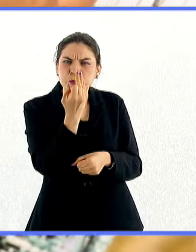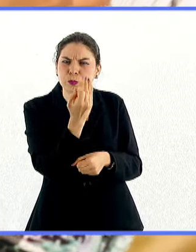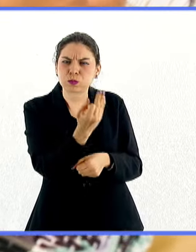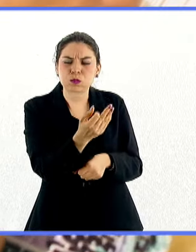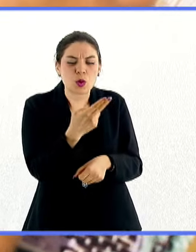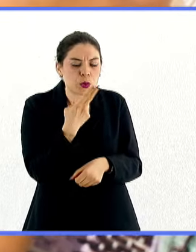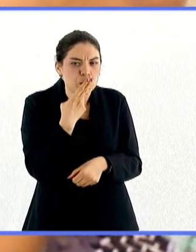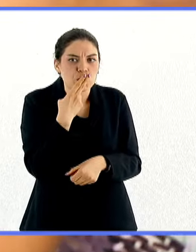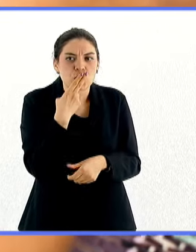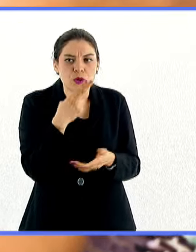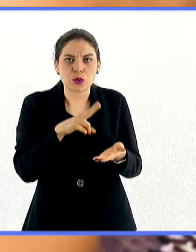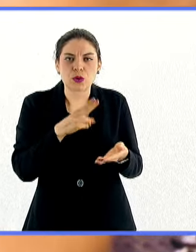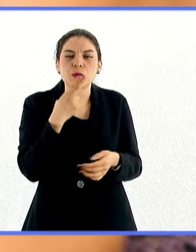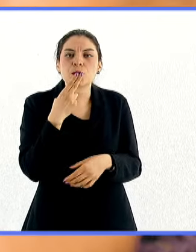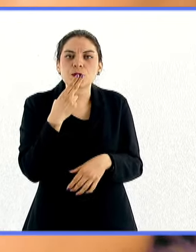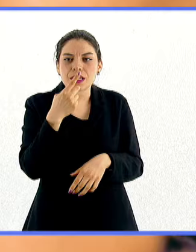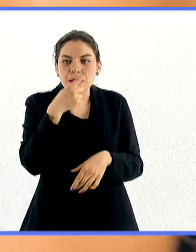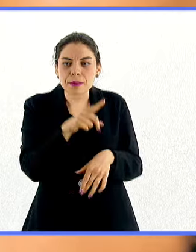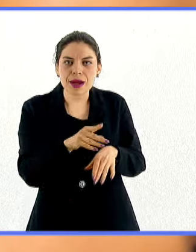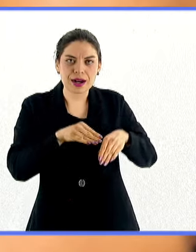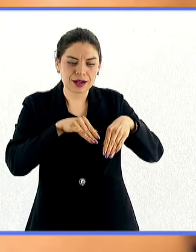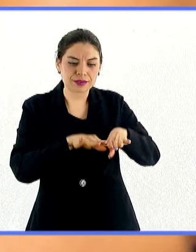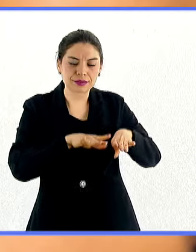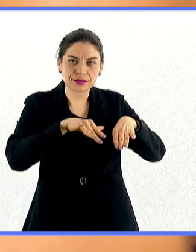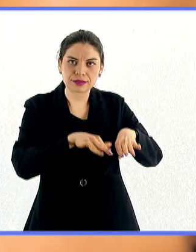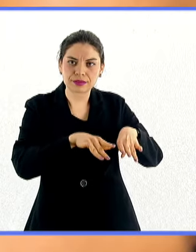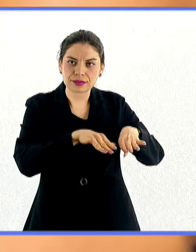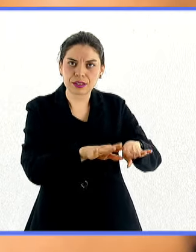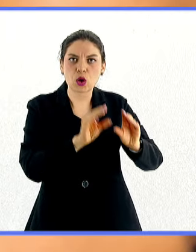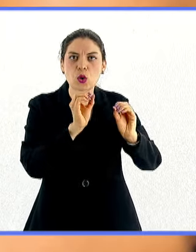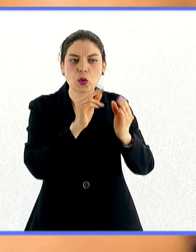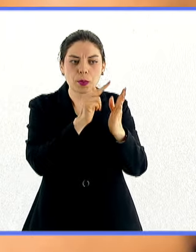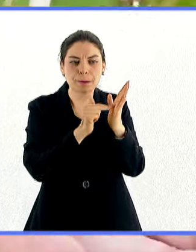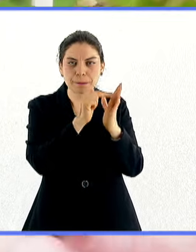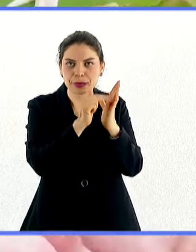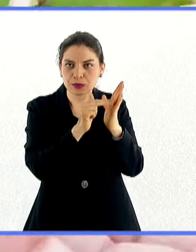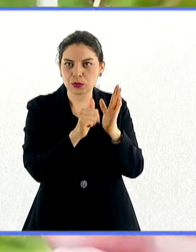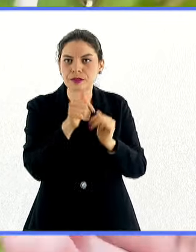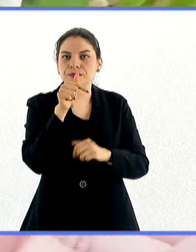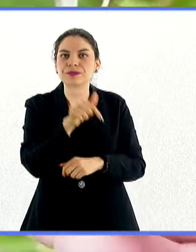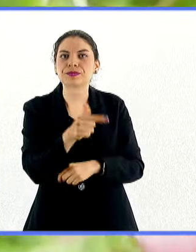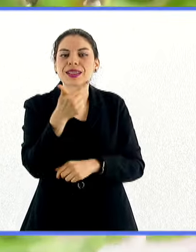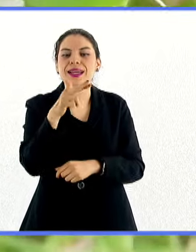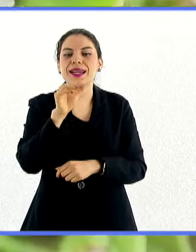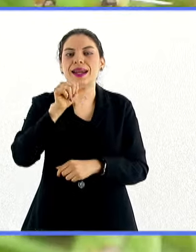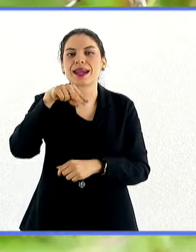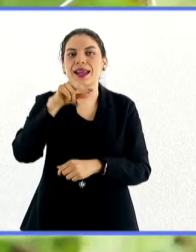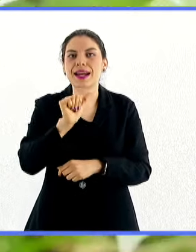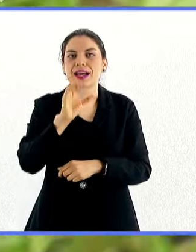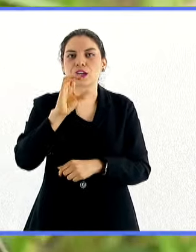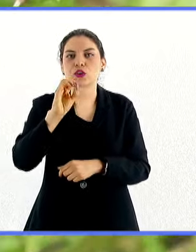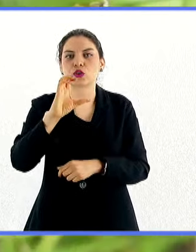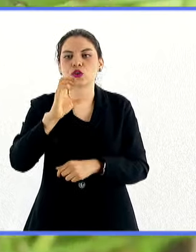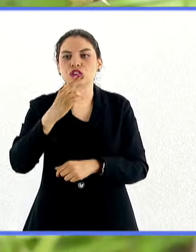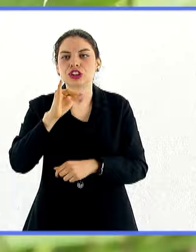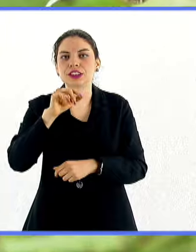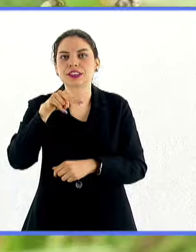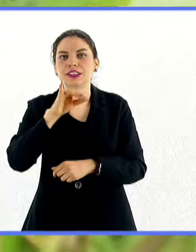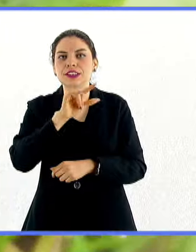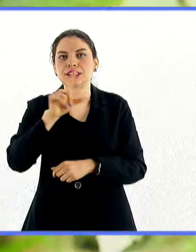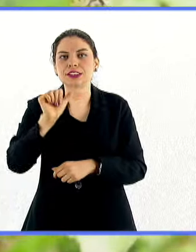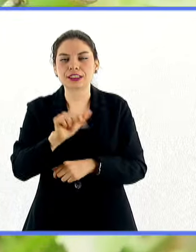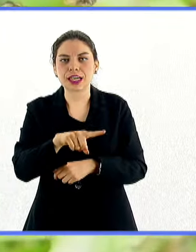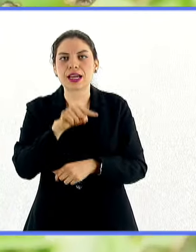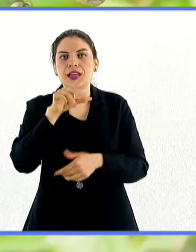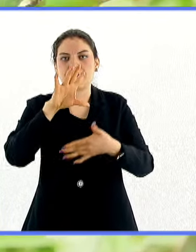se utilizaba en textiles y pinturas. La grana cochinilla es un insecto originario de Mesoamérica, específicamente